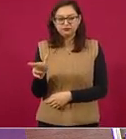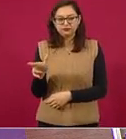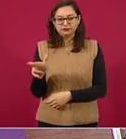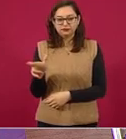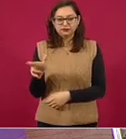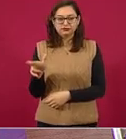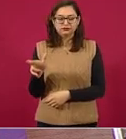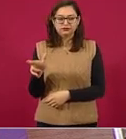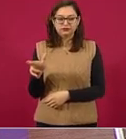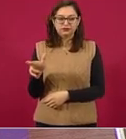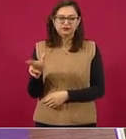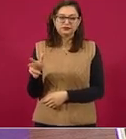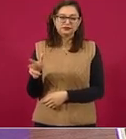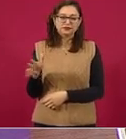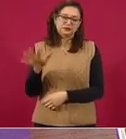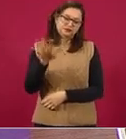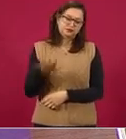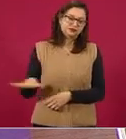los restaurantes